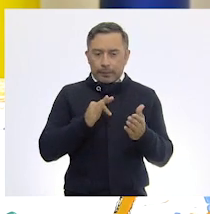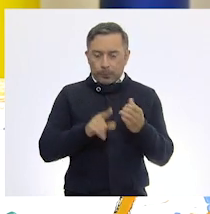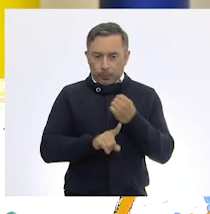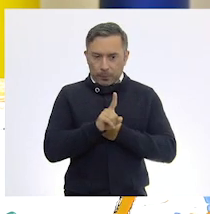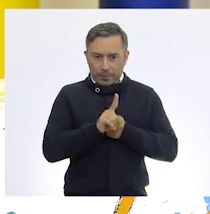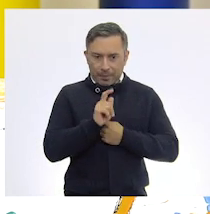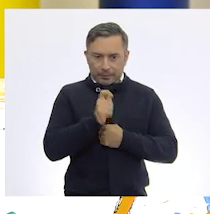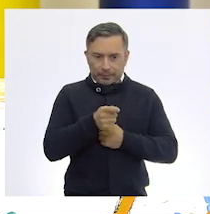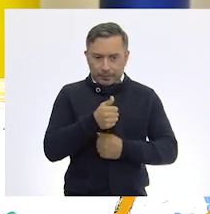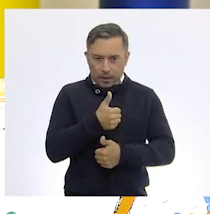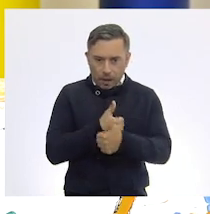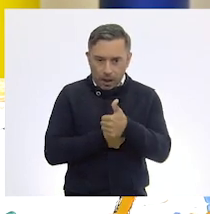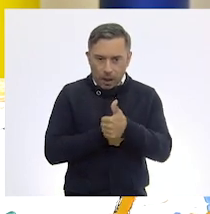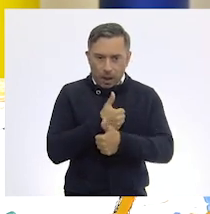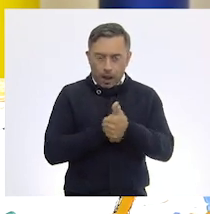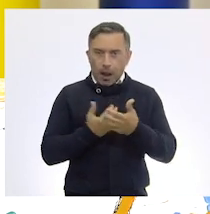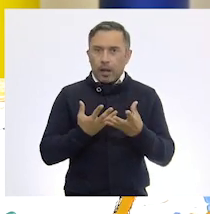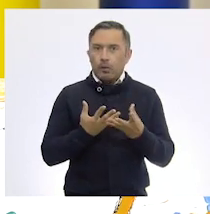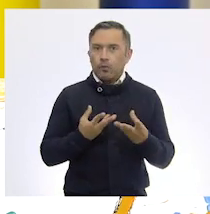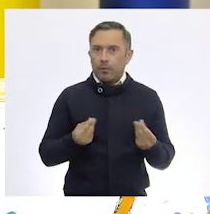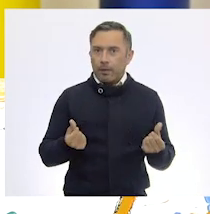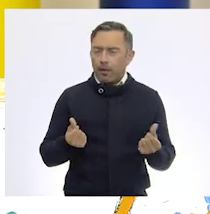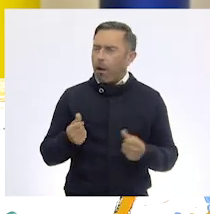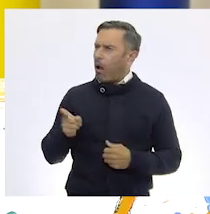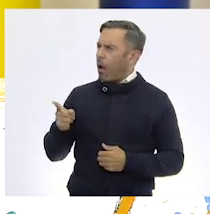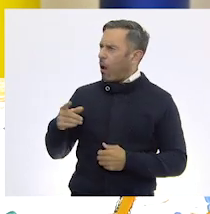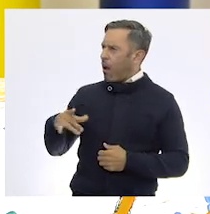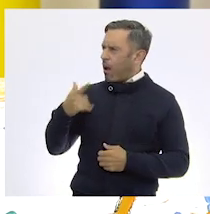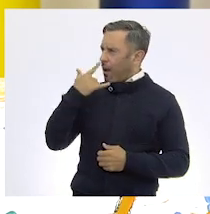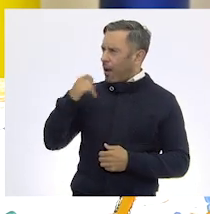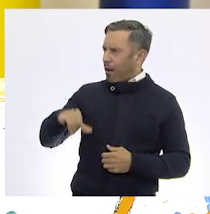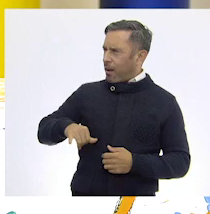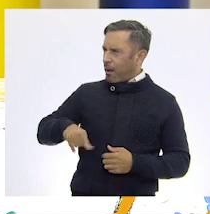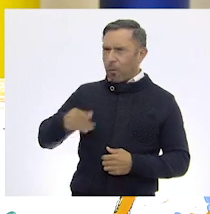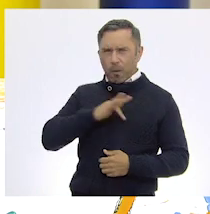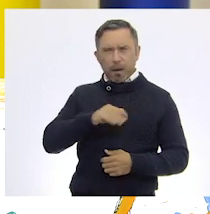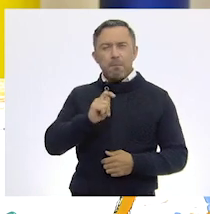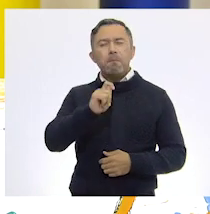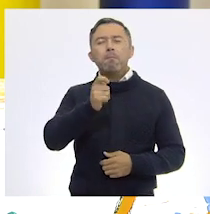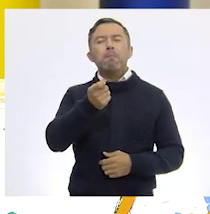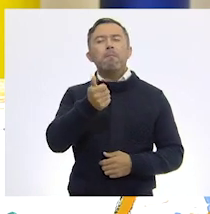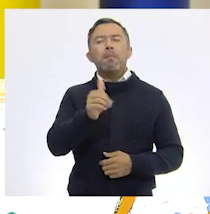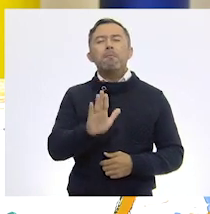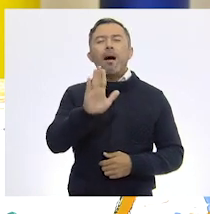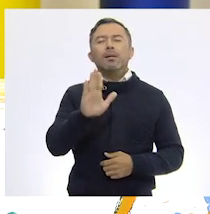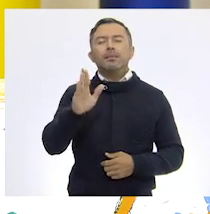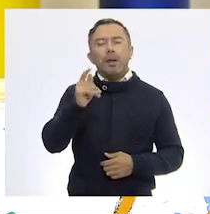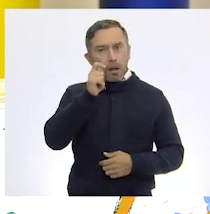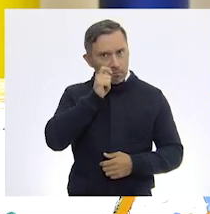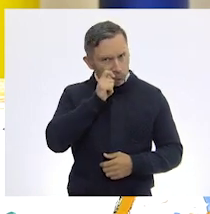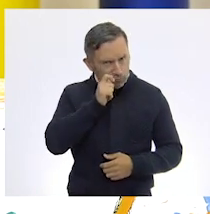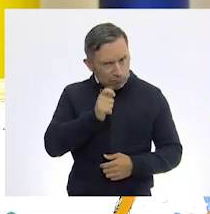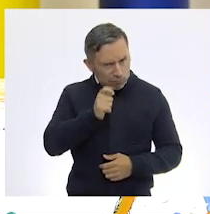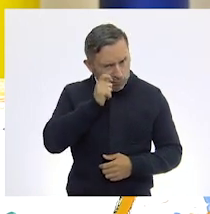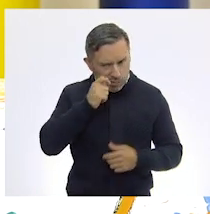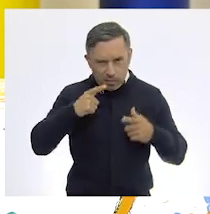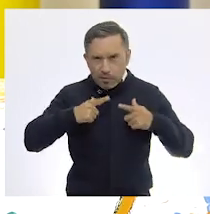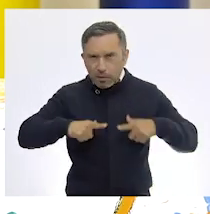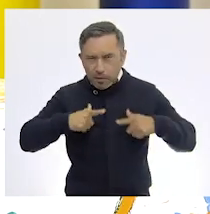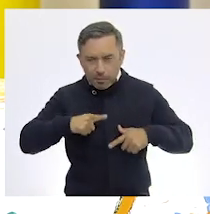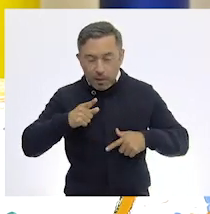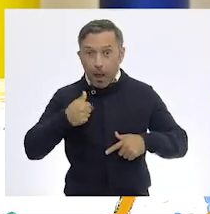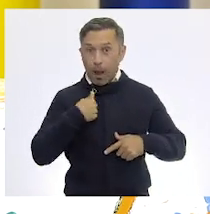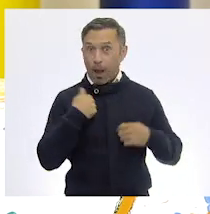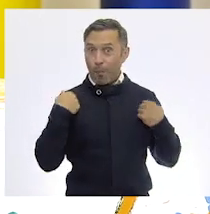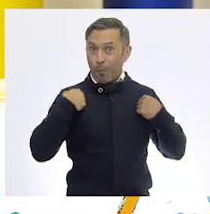detectives, maestra Ale. Me gusta mucho resolver casos. En mi mochila nueva siempre traigo una lupa. Voy